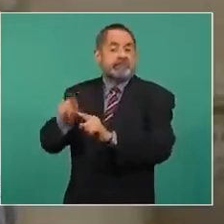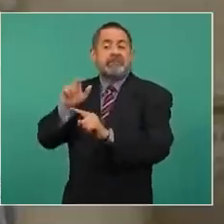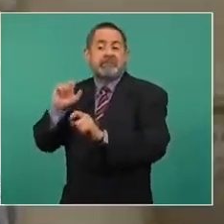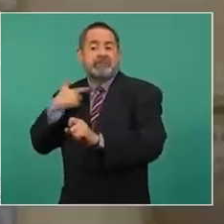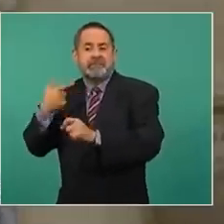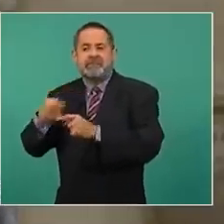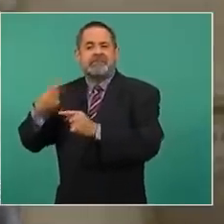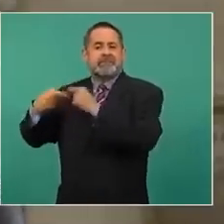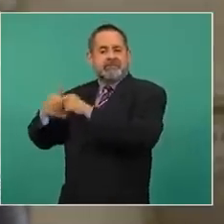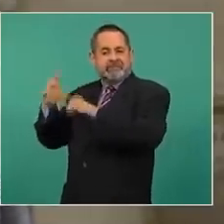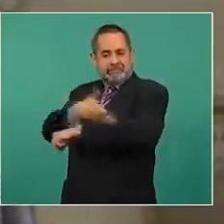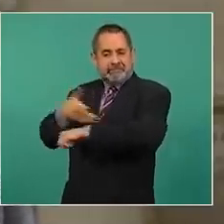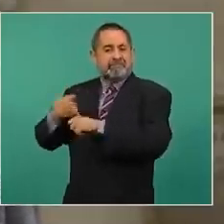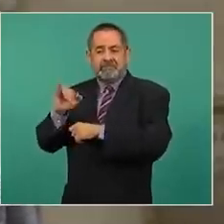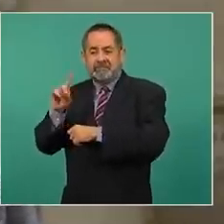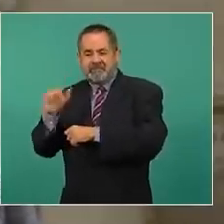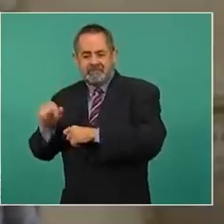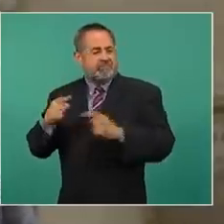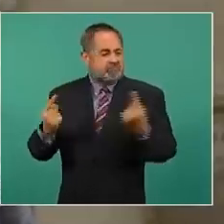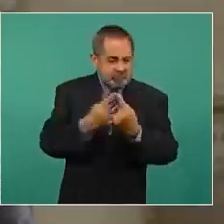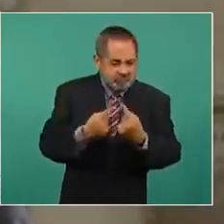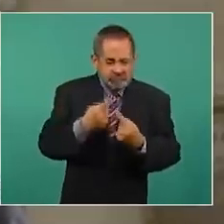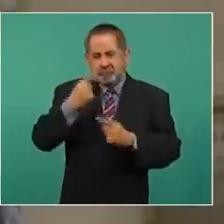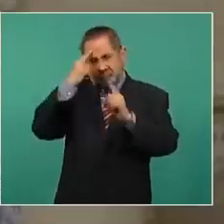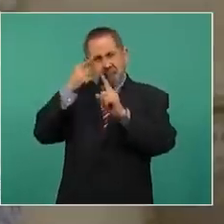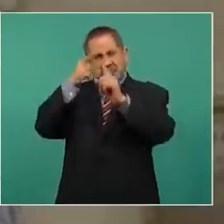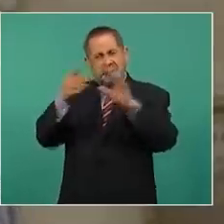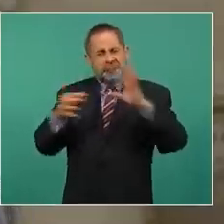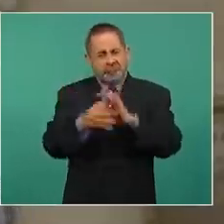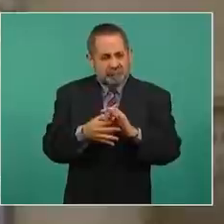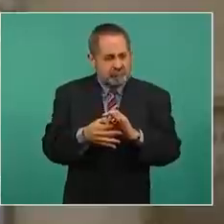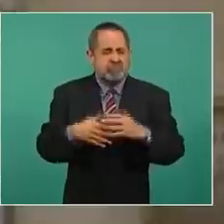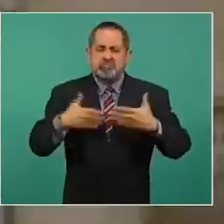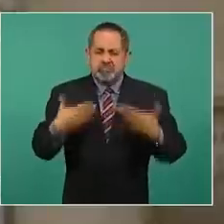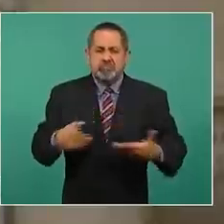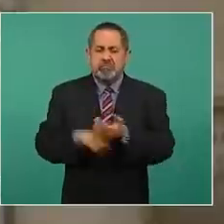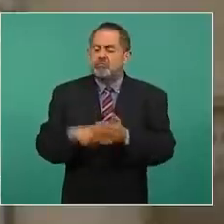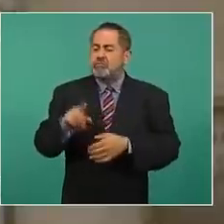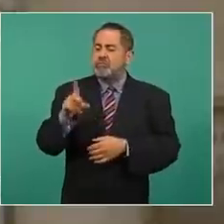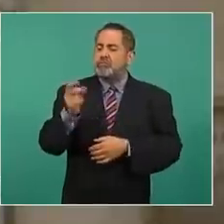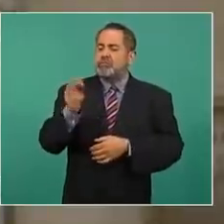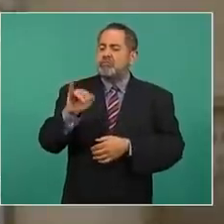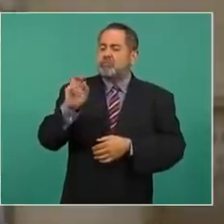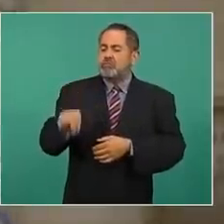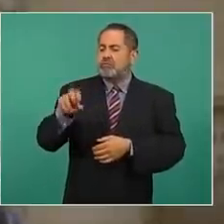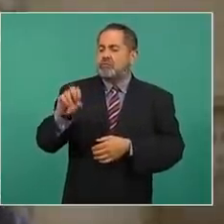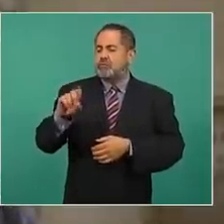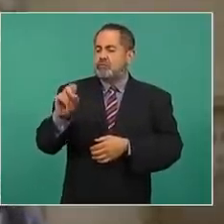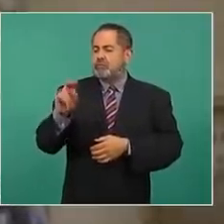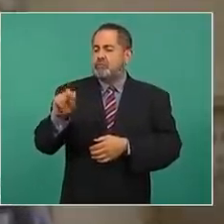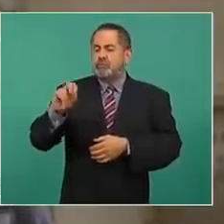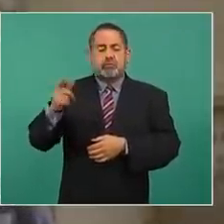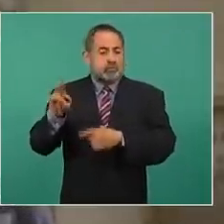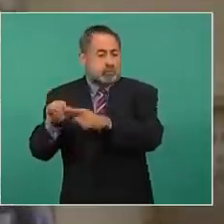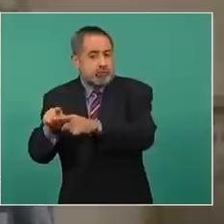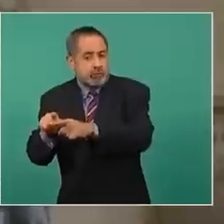y su compromiso con sus principios liberales llevaron a Juan oton a trascender en